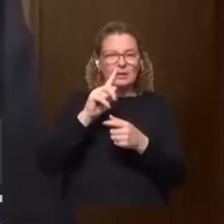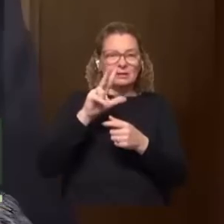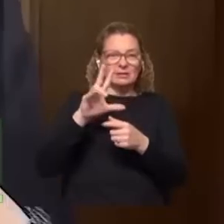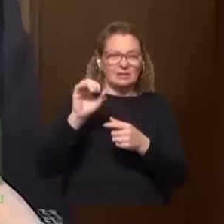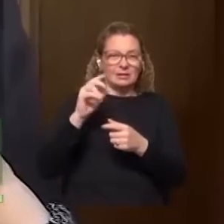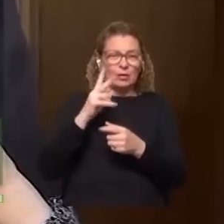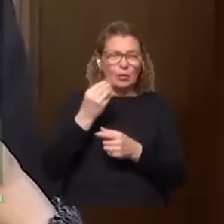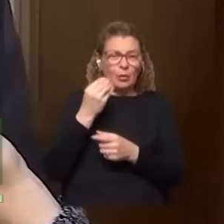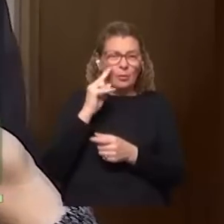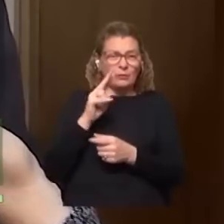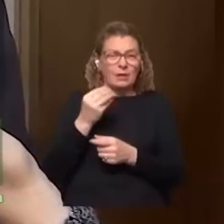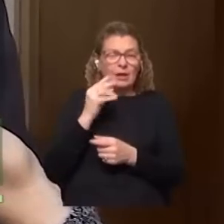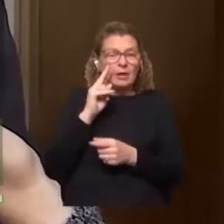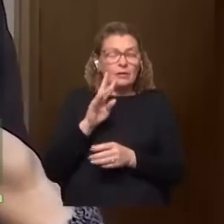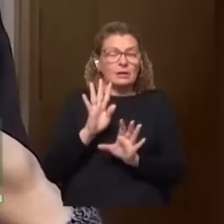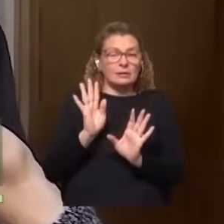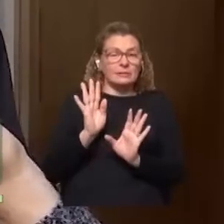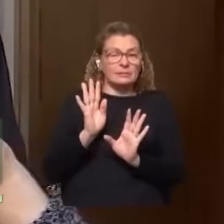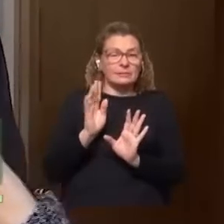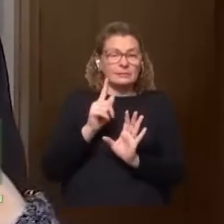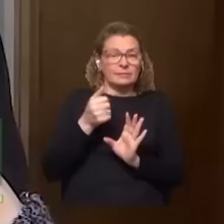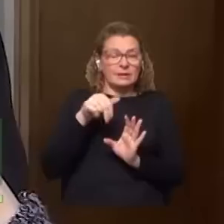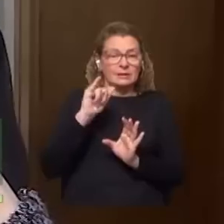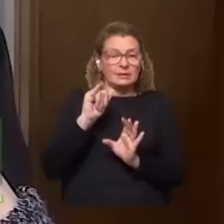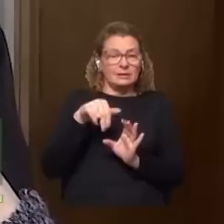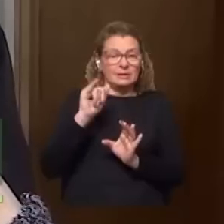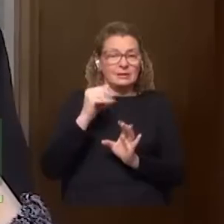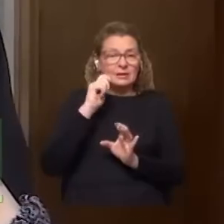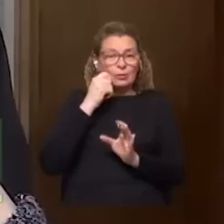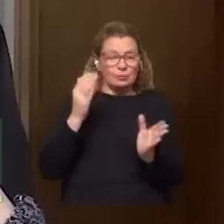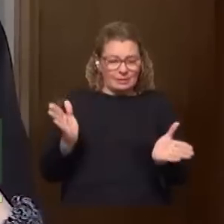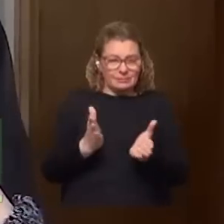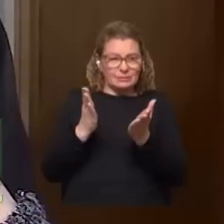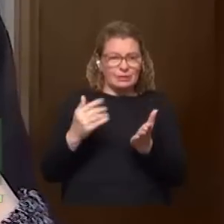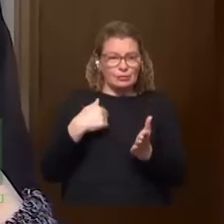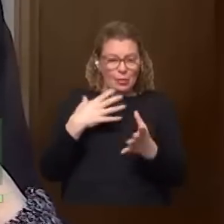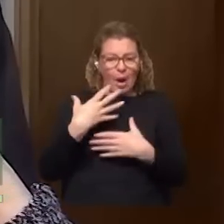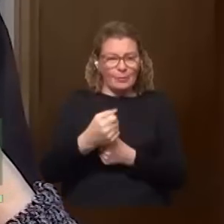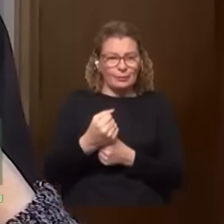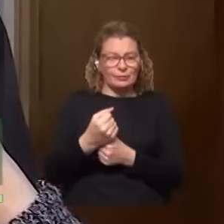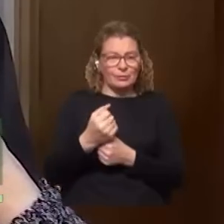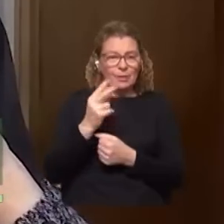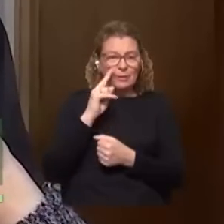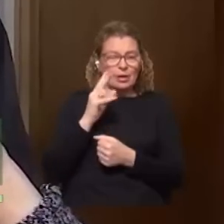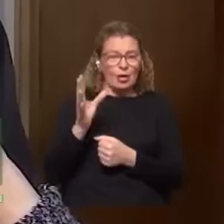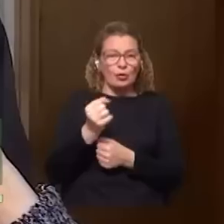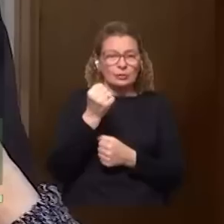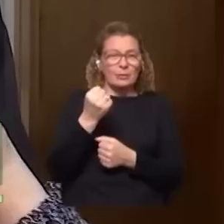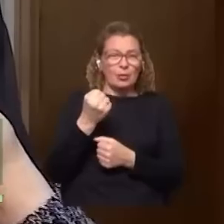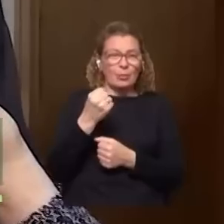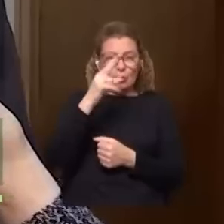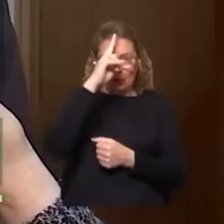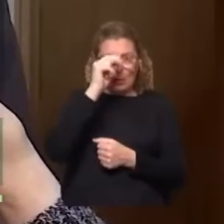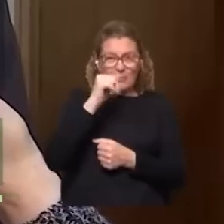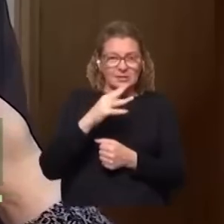visualizan eso Bueno hay que ver este andino le gusta impulsar y su apoyo a los que impulsa Digo vamos a ver si encontramos como digo el hospital